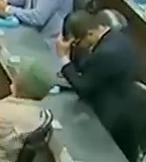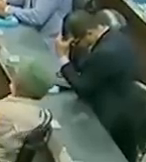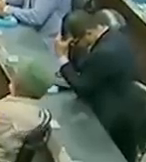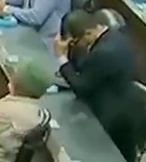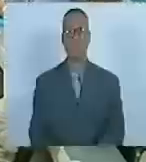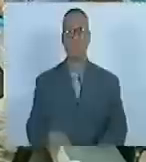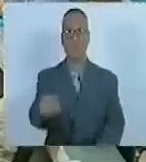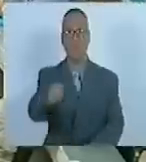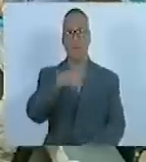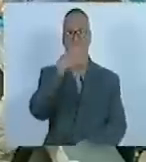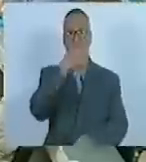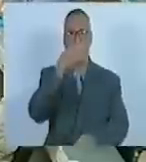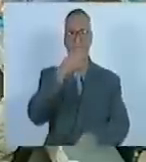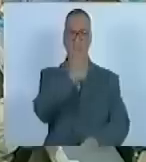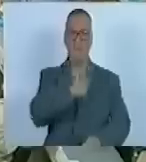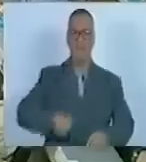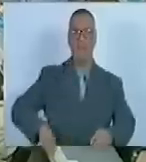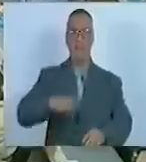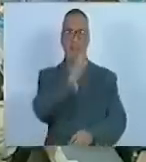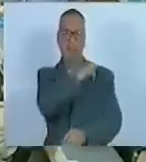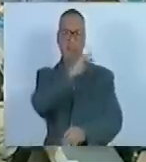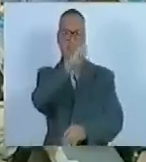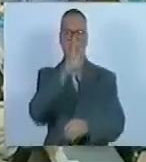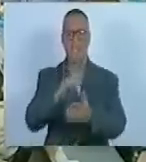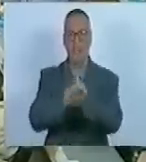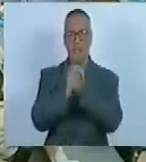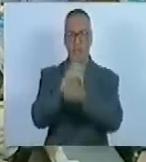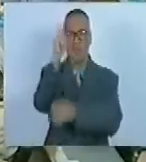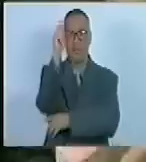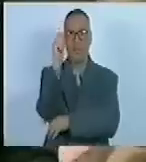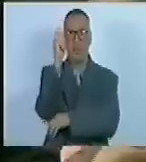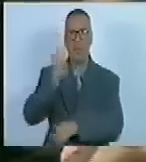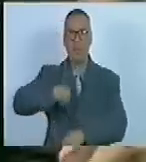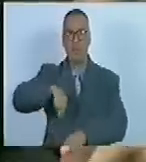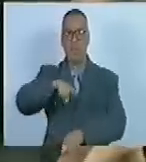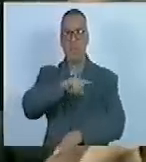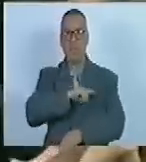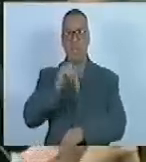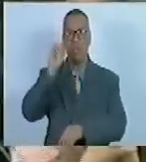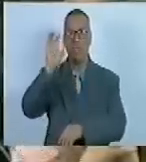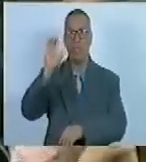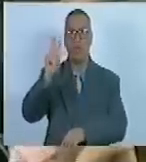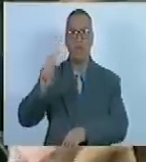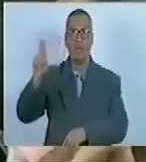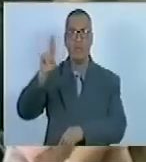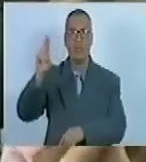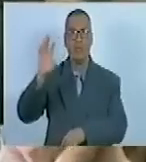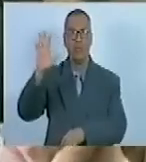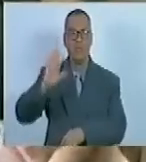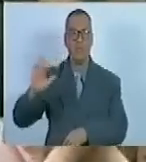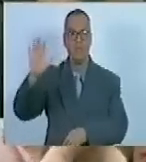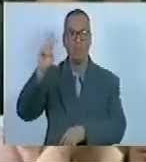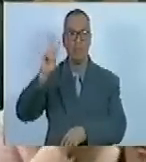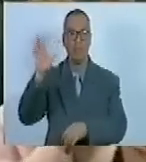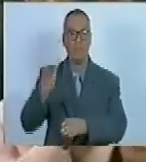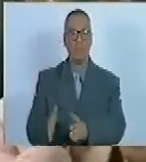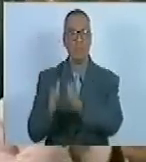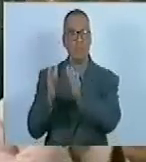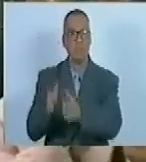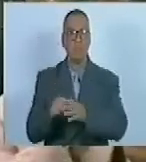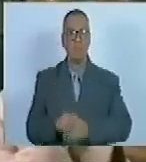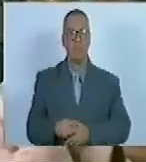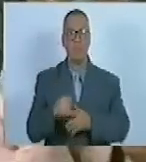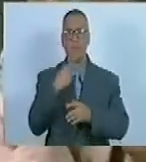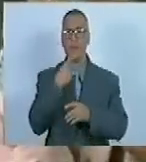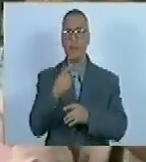Buenas tardes, presidente, a nuestra junta directiva, colegas parlamentarios, a nuestra patria venezolana. Tomo el derecho de palabra